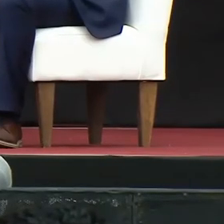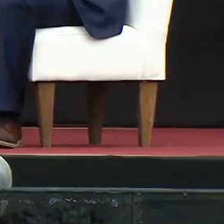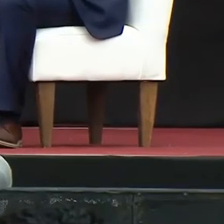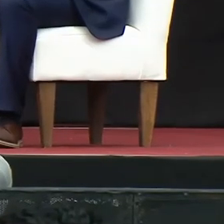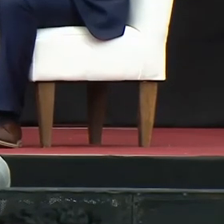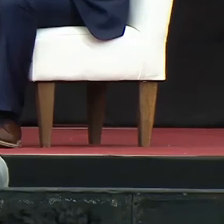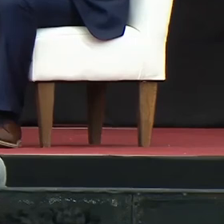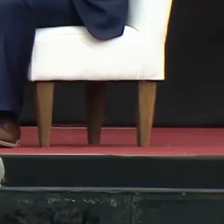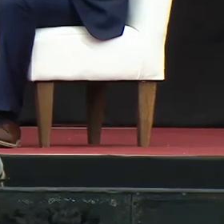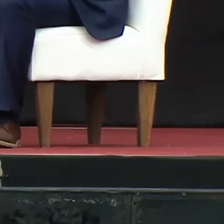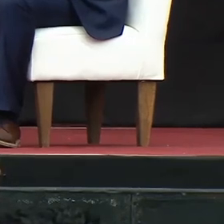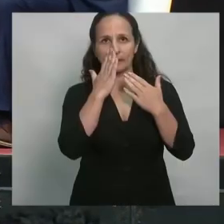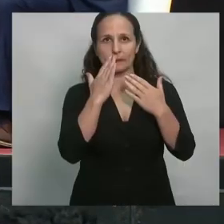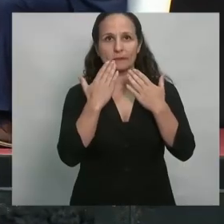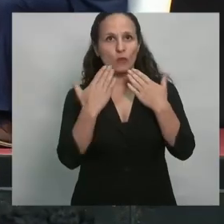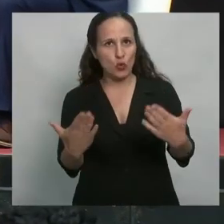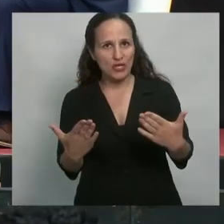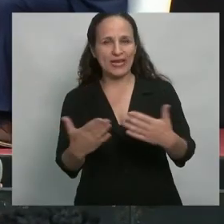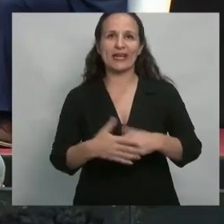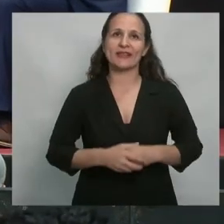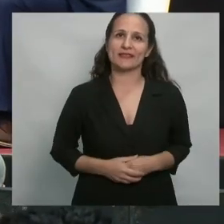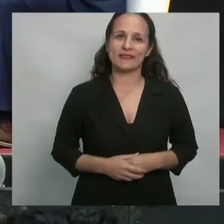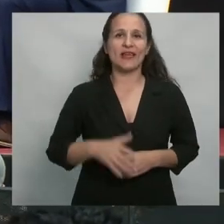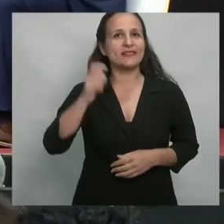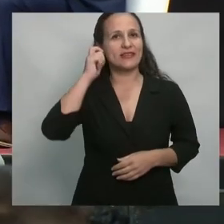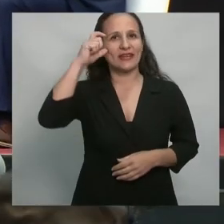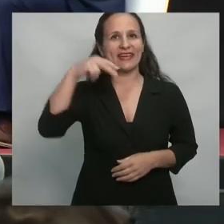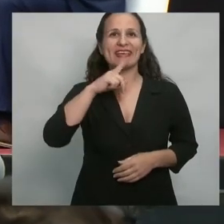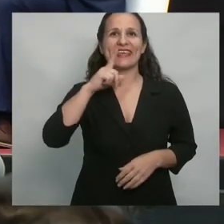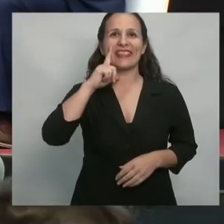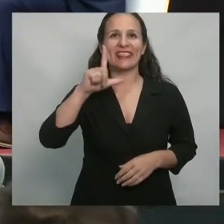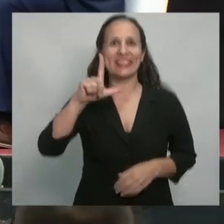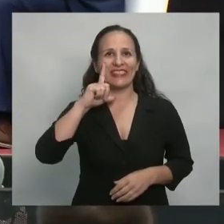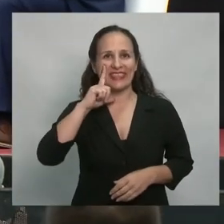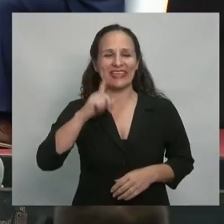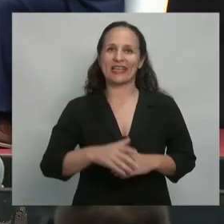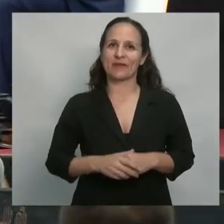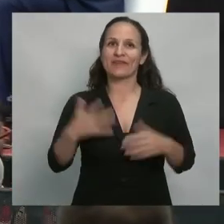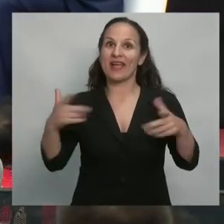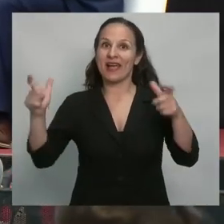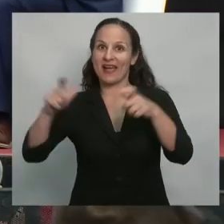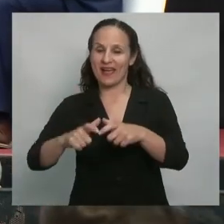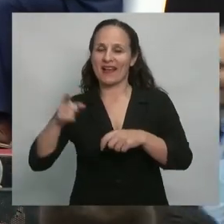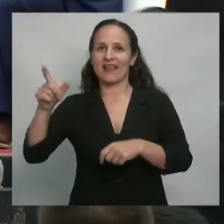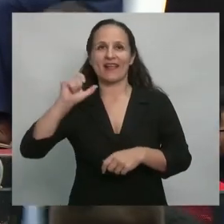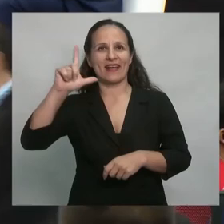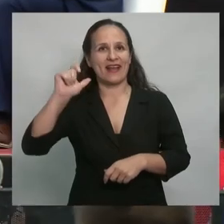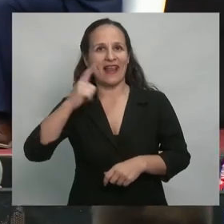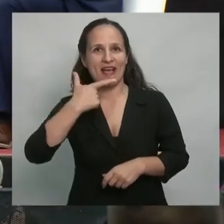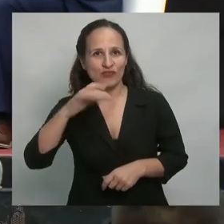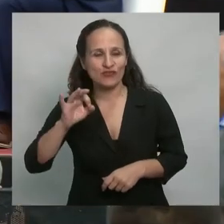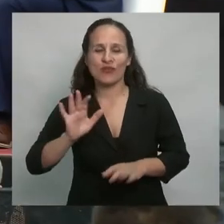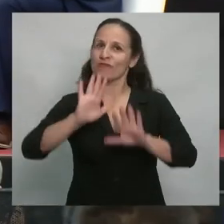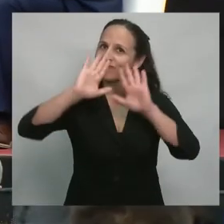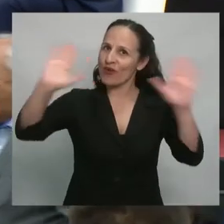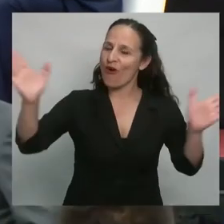Thank you, Pablo Gentili. Thank you to the Executive Committee of Claxo. Hola, Buenos Aires. I am sorry I